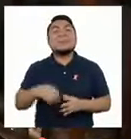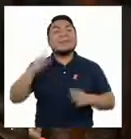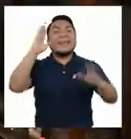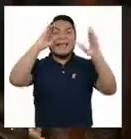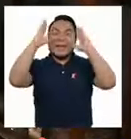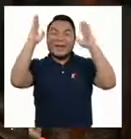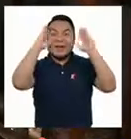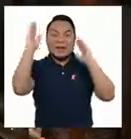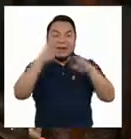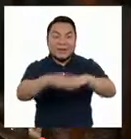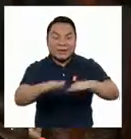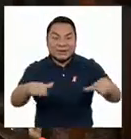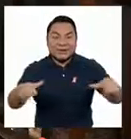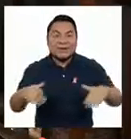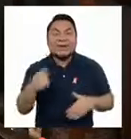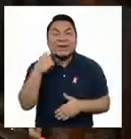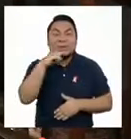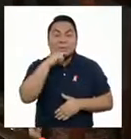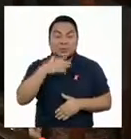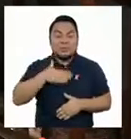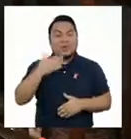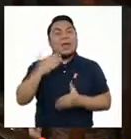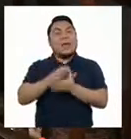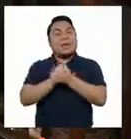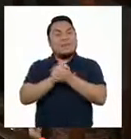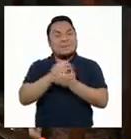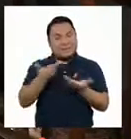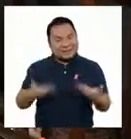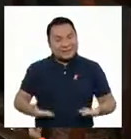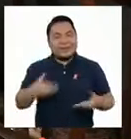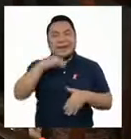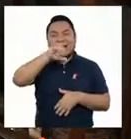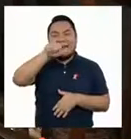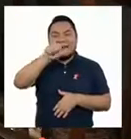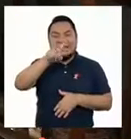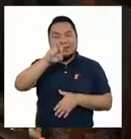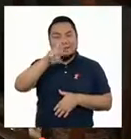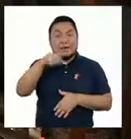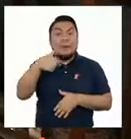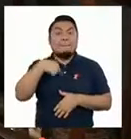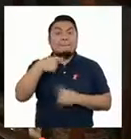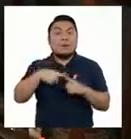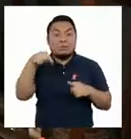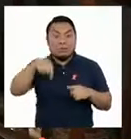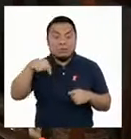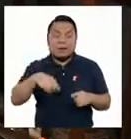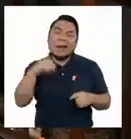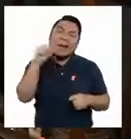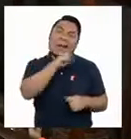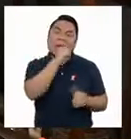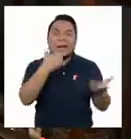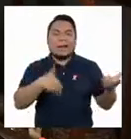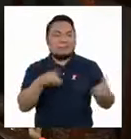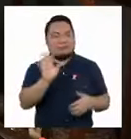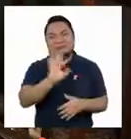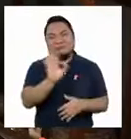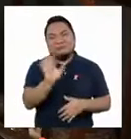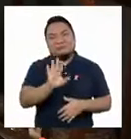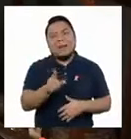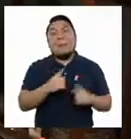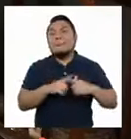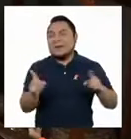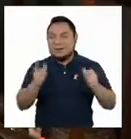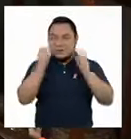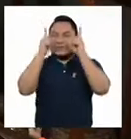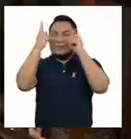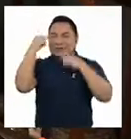Hola niñas y niños, aquí su amigo Javier, pero esta vez no voy a tocar ni a cantar ninguna canción. Pero tengo una